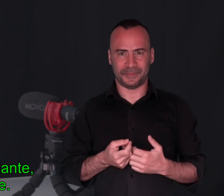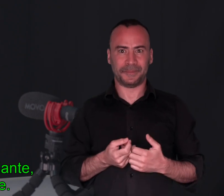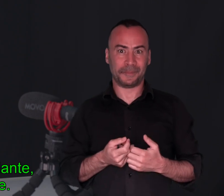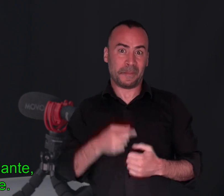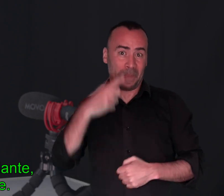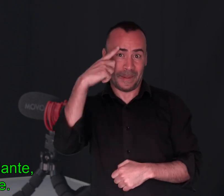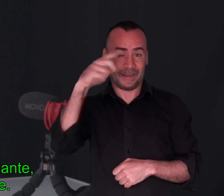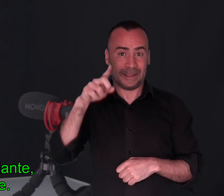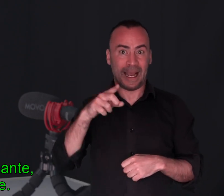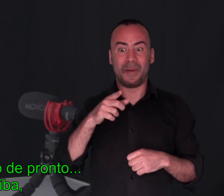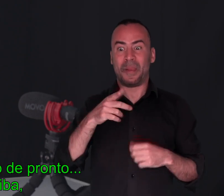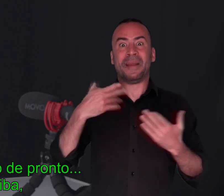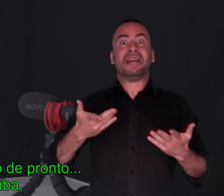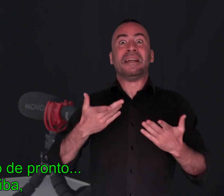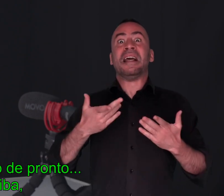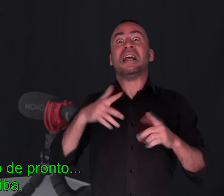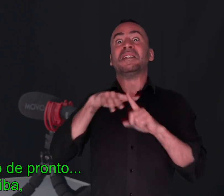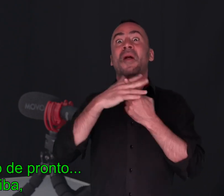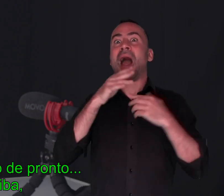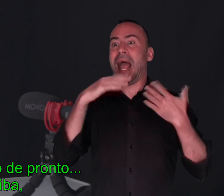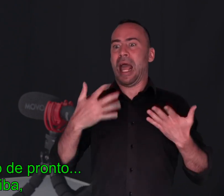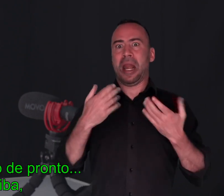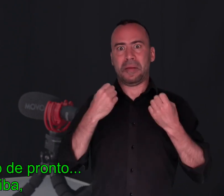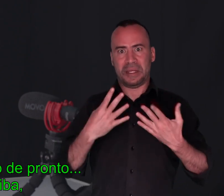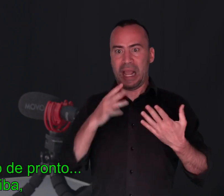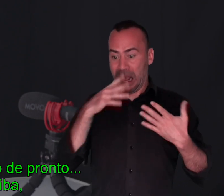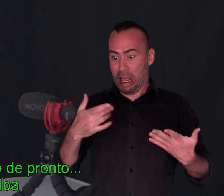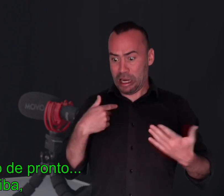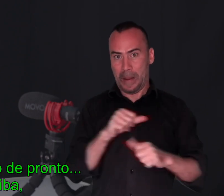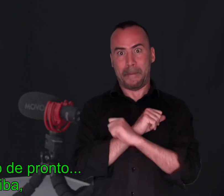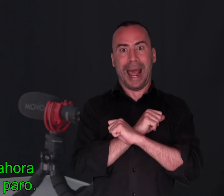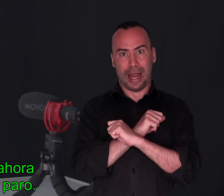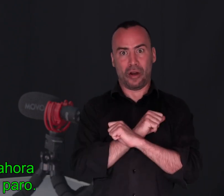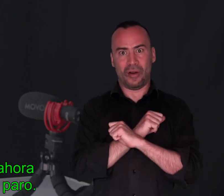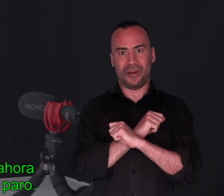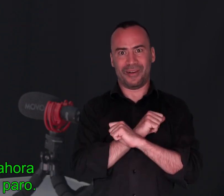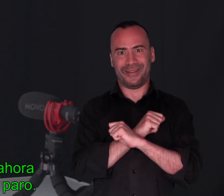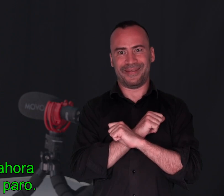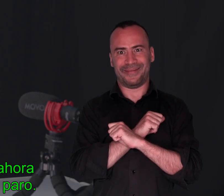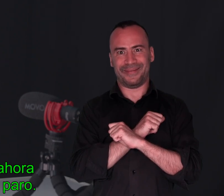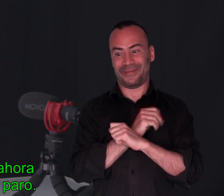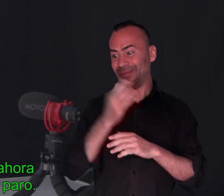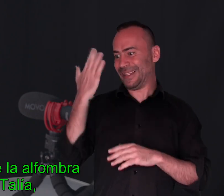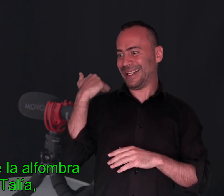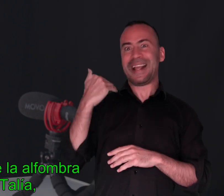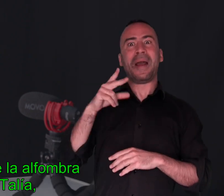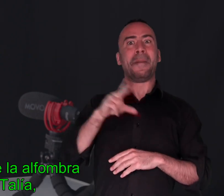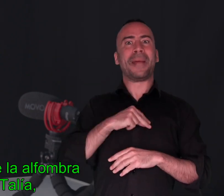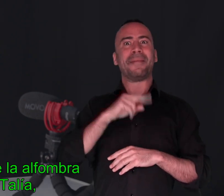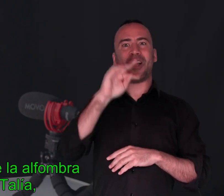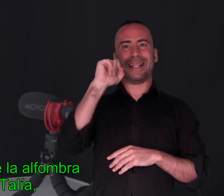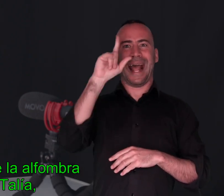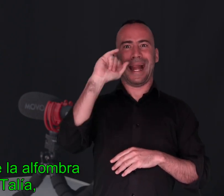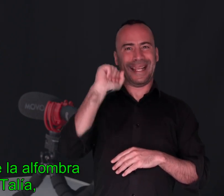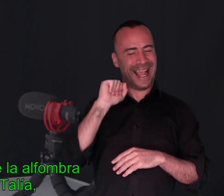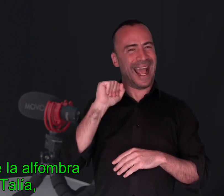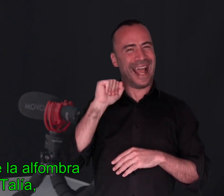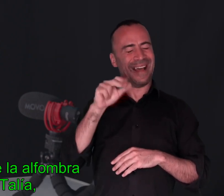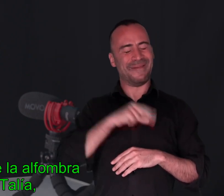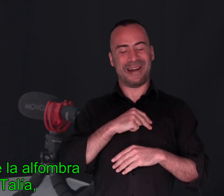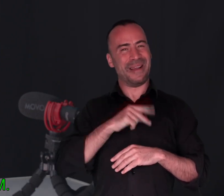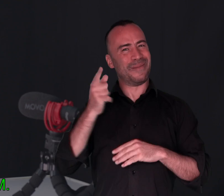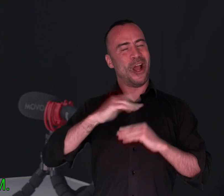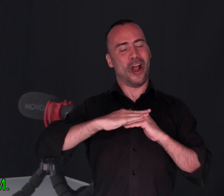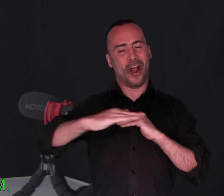puedes venga para adelante para adelante porque como esto de pronto estás arriba o sea yo ahora estoy en el paro entonces pasé de la alfombra roja de